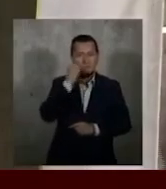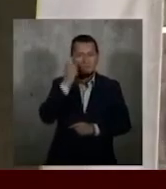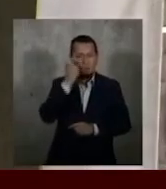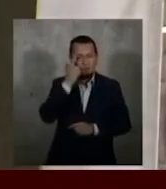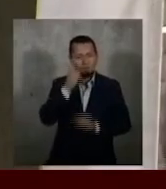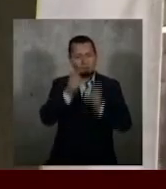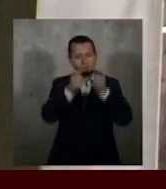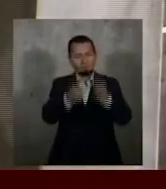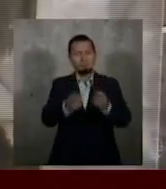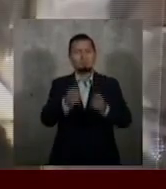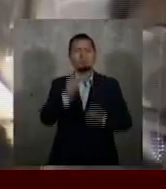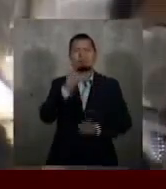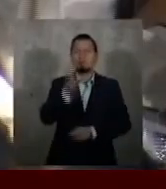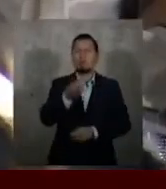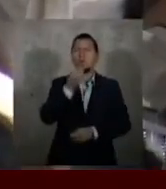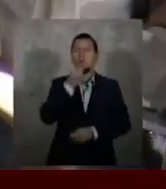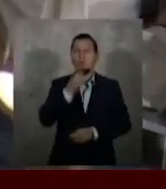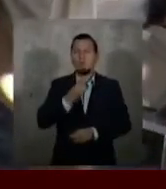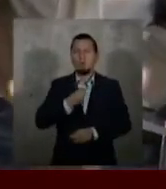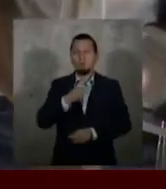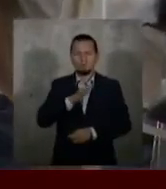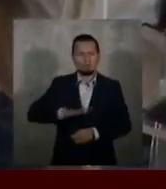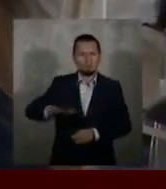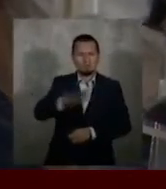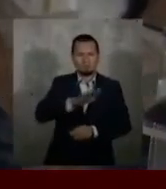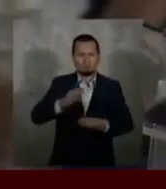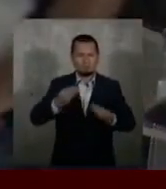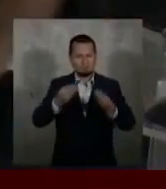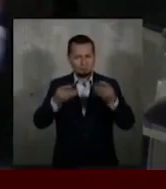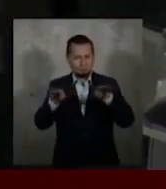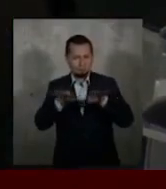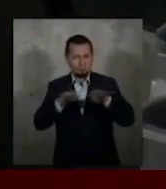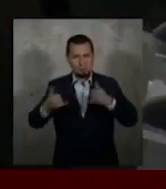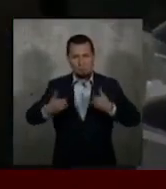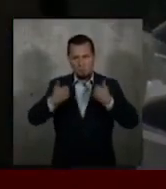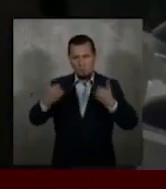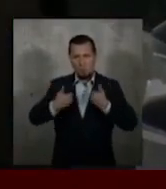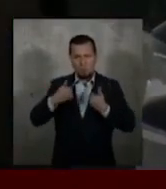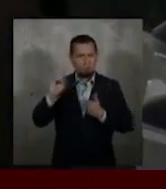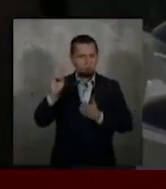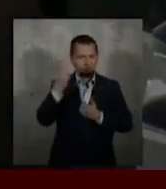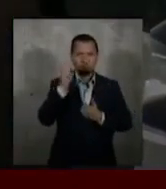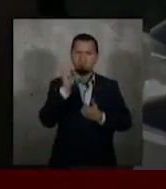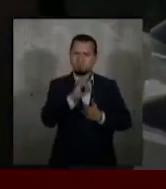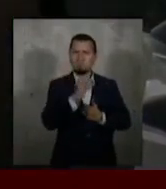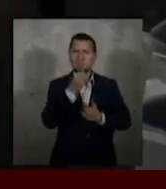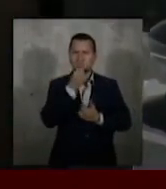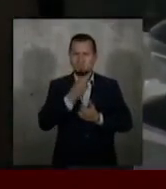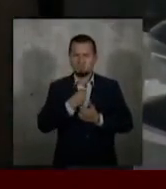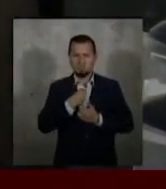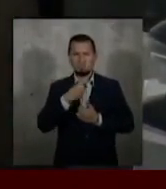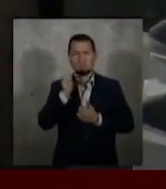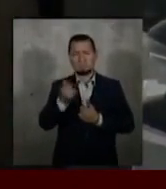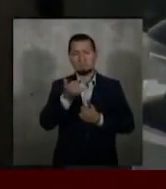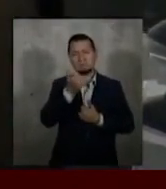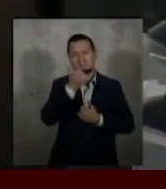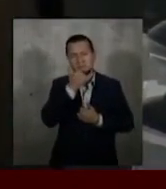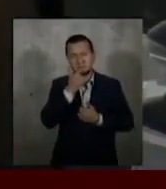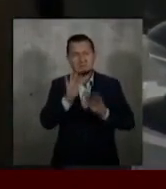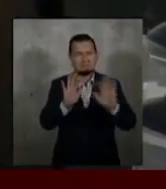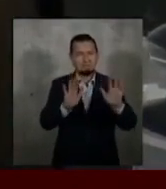la formación integral, vaya, y que seamos también un laboratorio donde